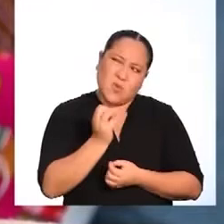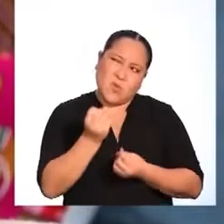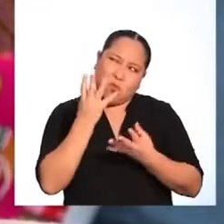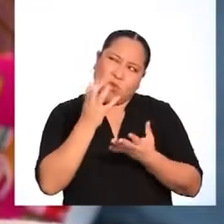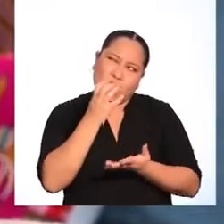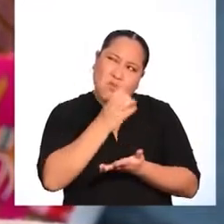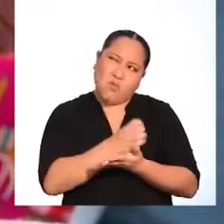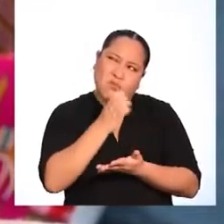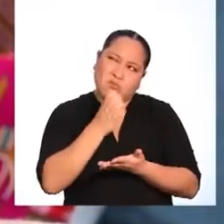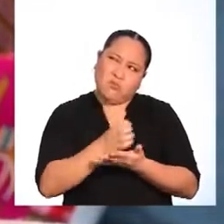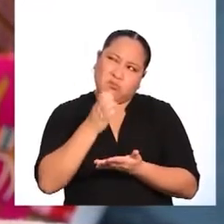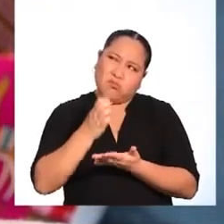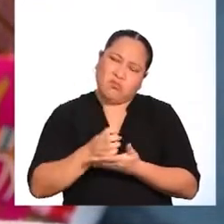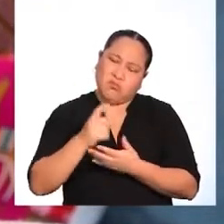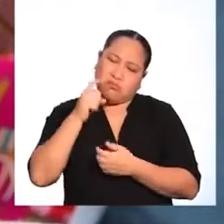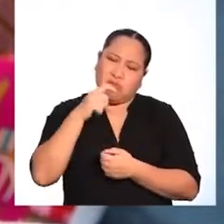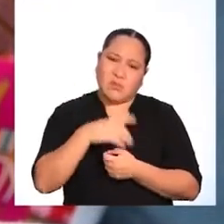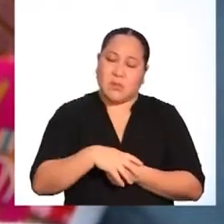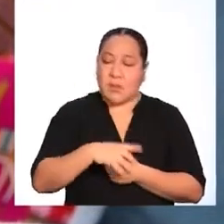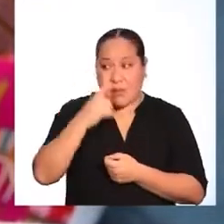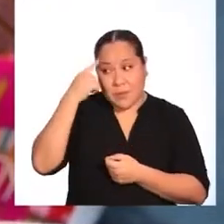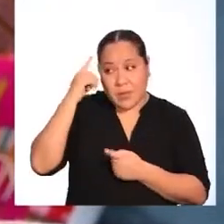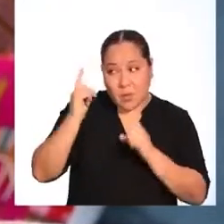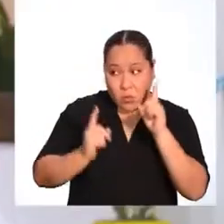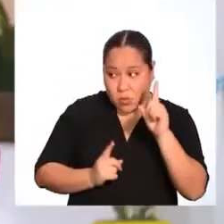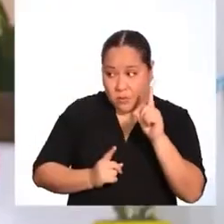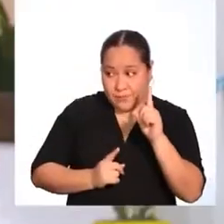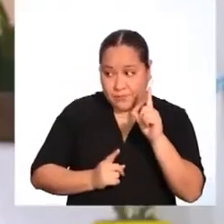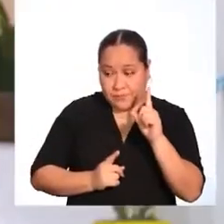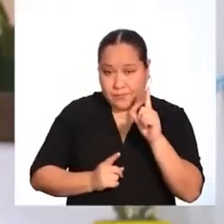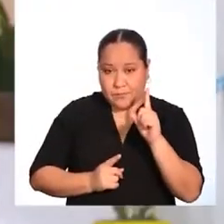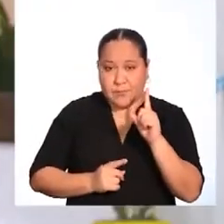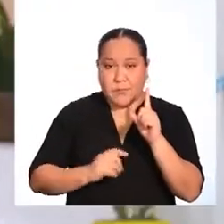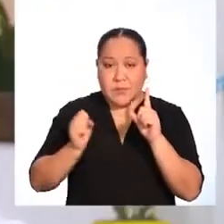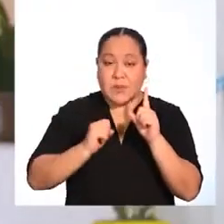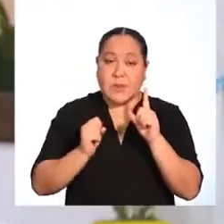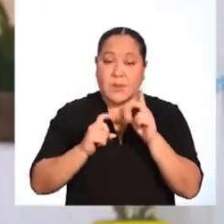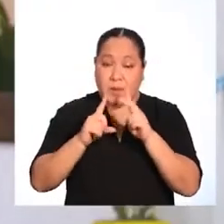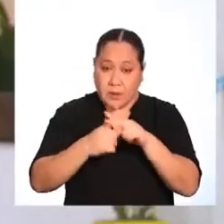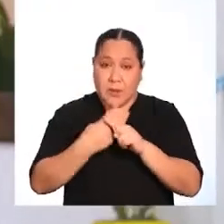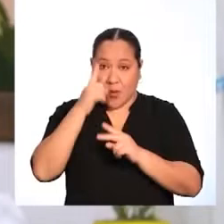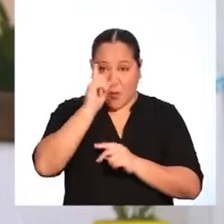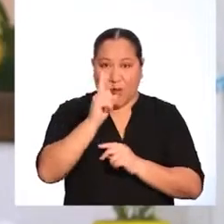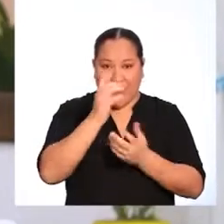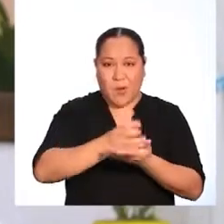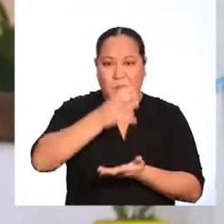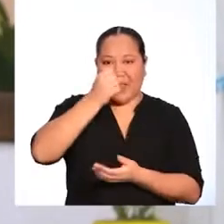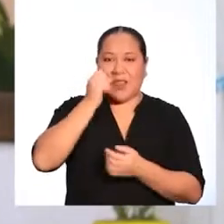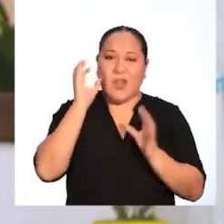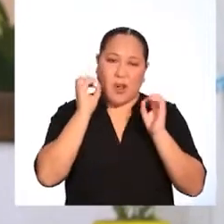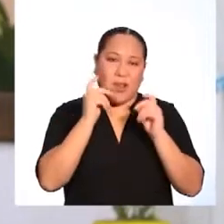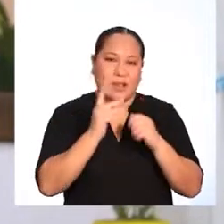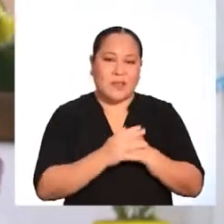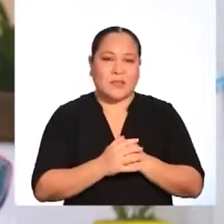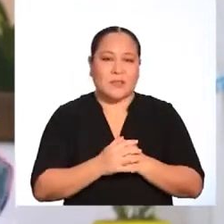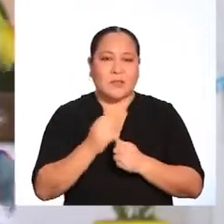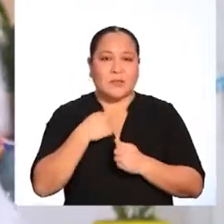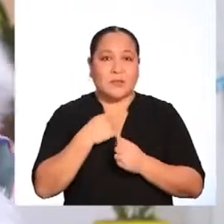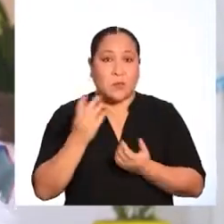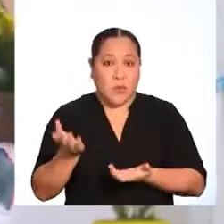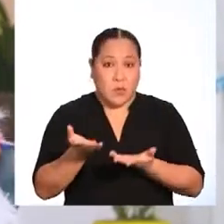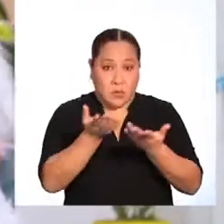cuántas botellas necesitaremos a ver qué te parece una para empezar una botella